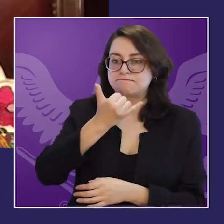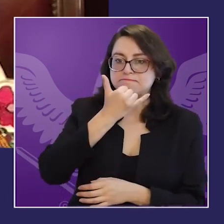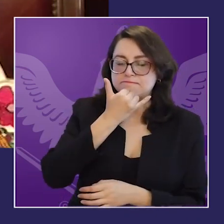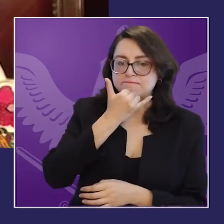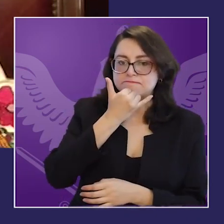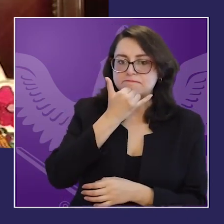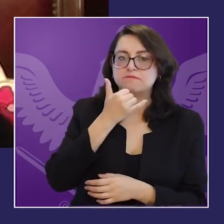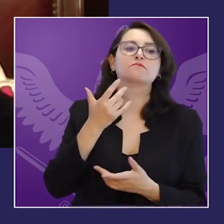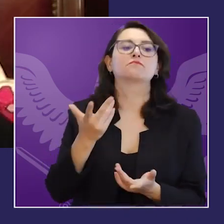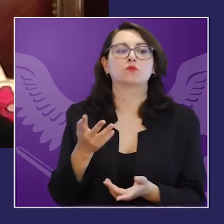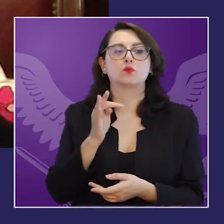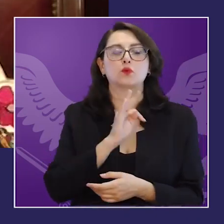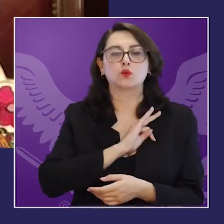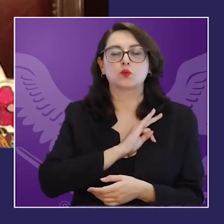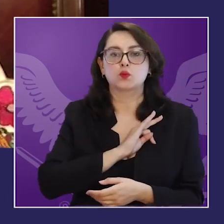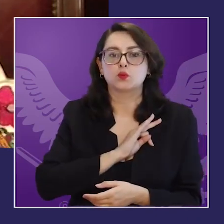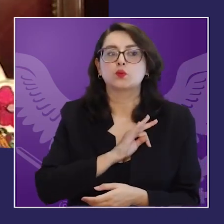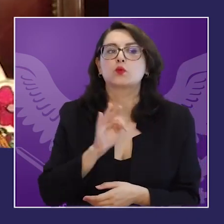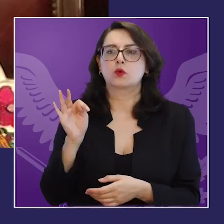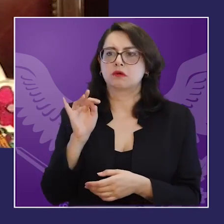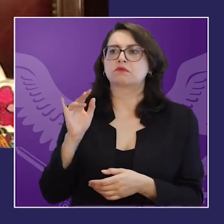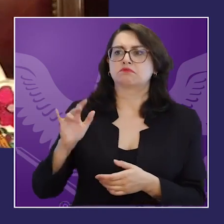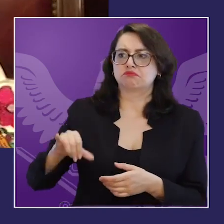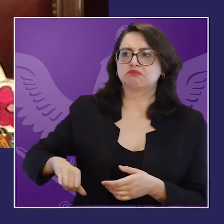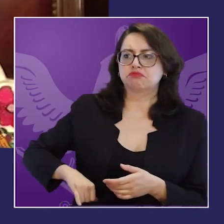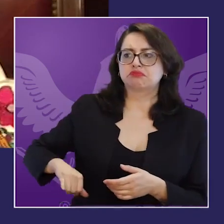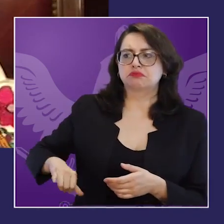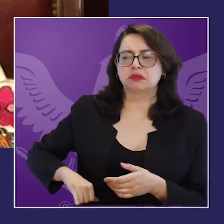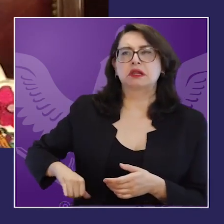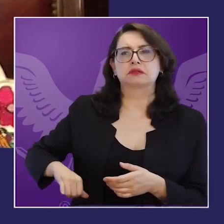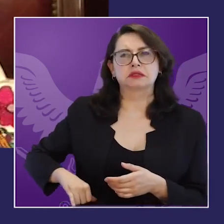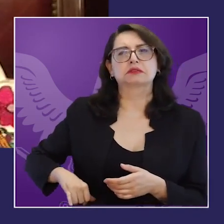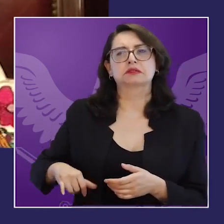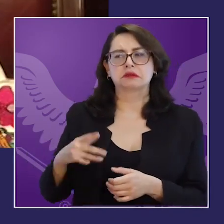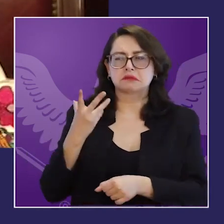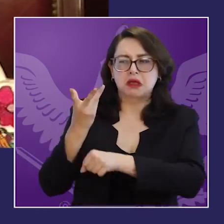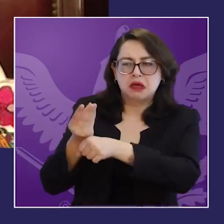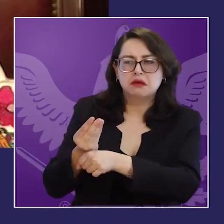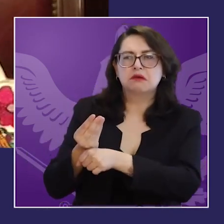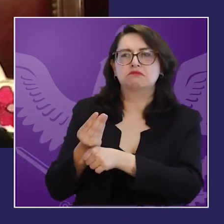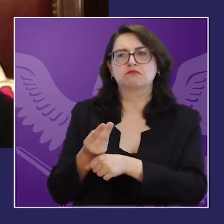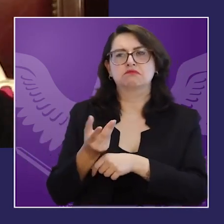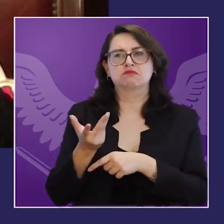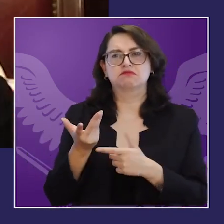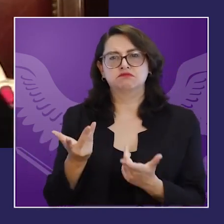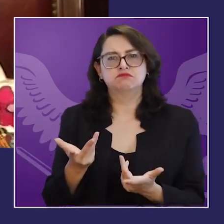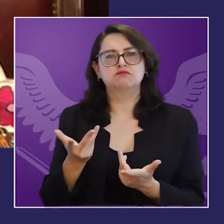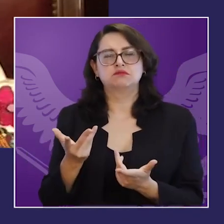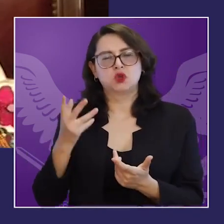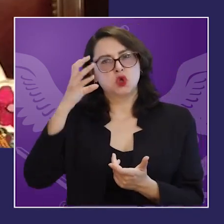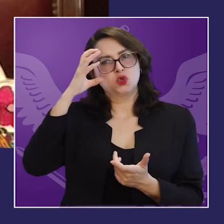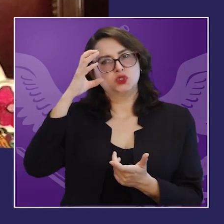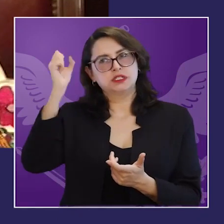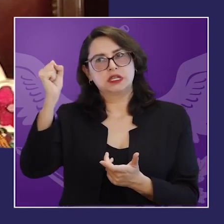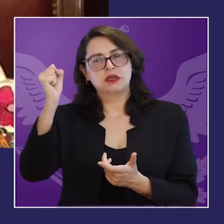pueden ser, de nuevo, tiro algunos atisbos interesantes como para empezar a ver cómo bajar los grandes